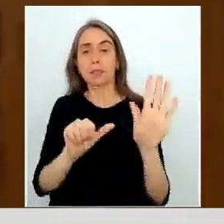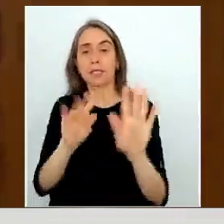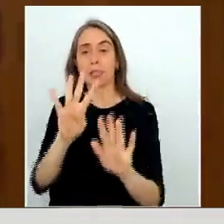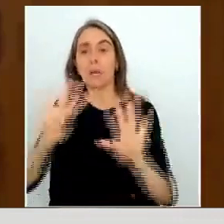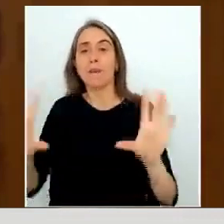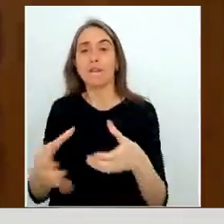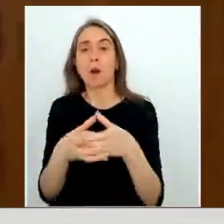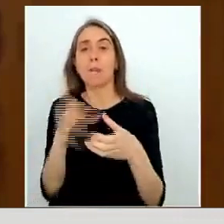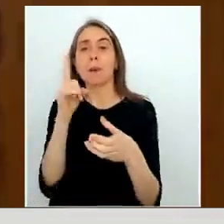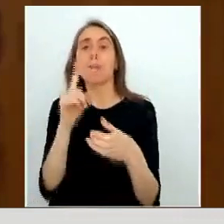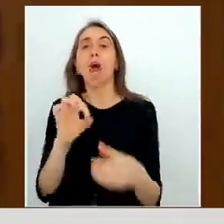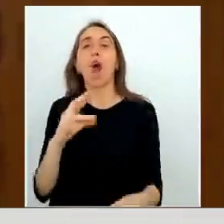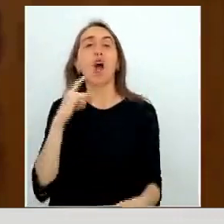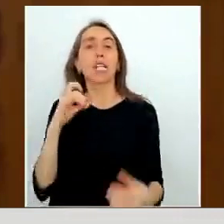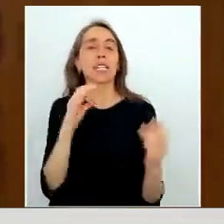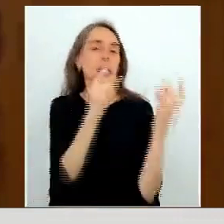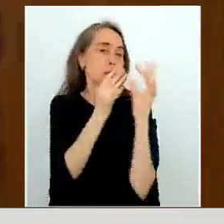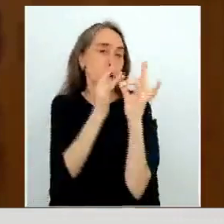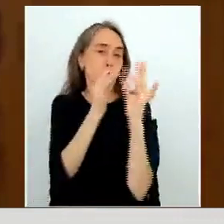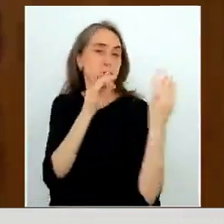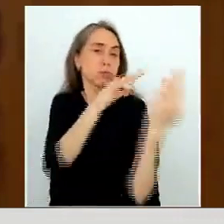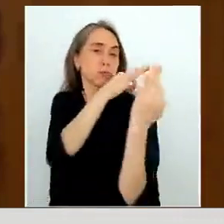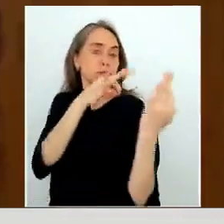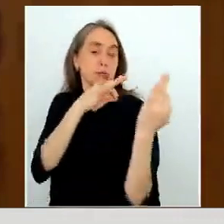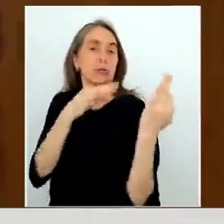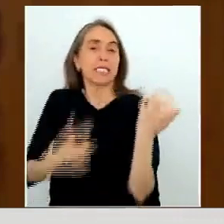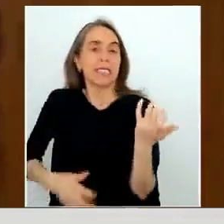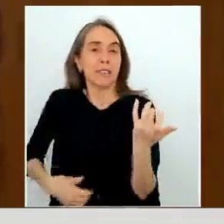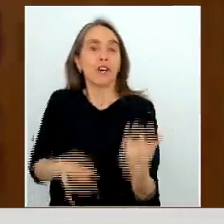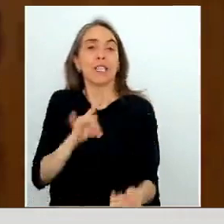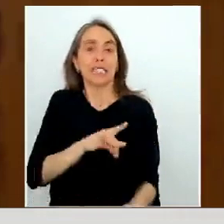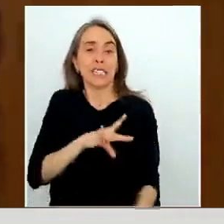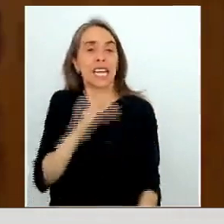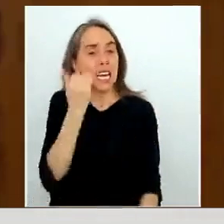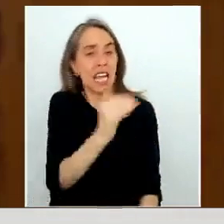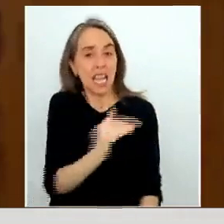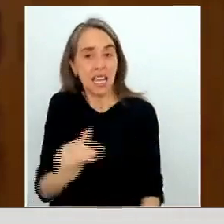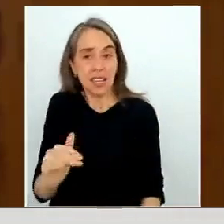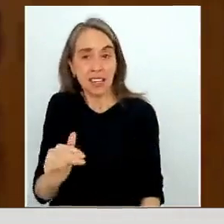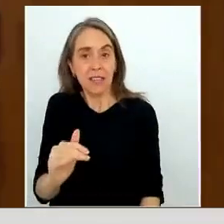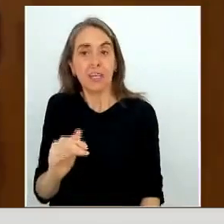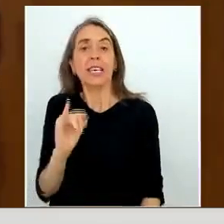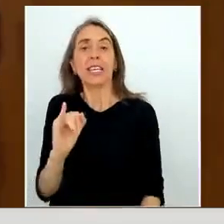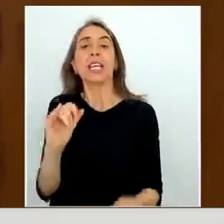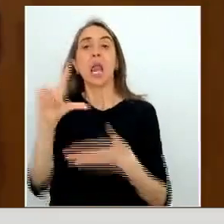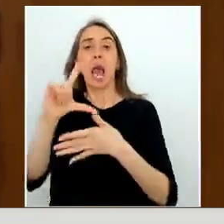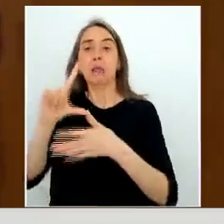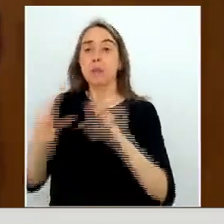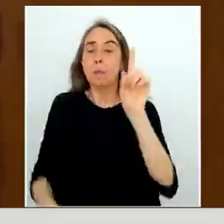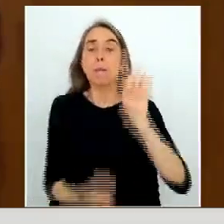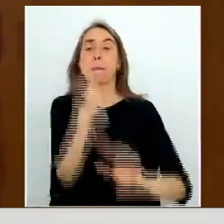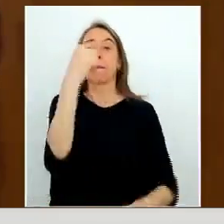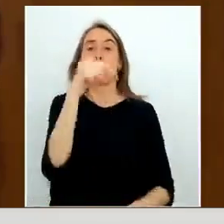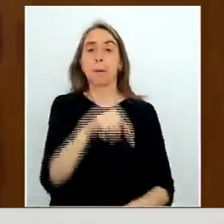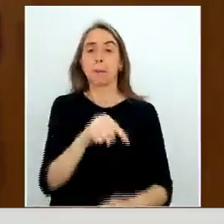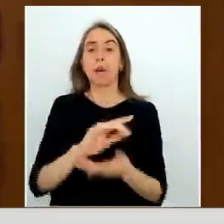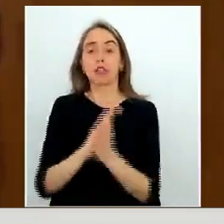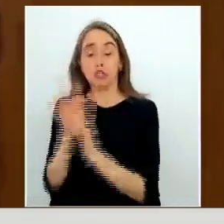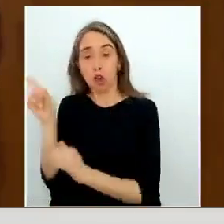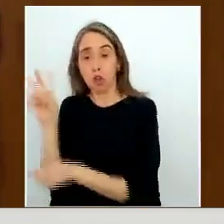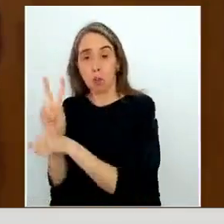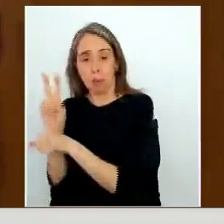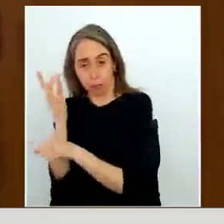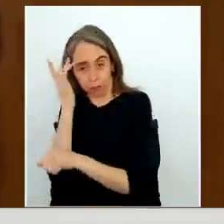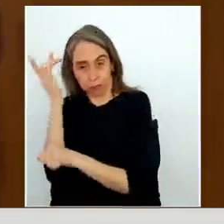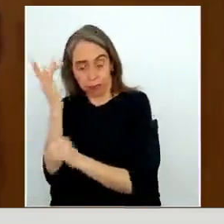orquestra sinfónica juvenil de chile infantil digo y de latinoamérica así puso todo su talento al servicio de la